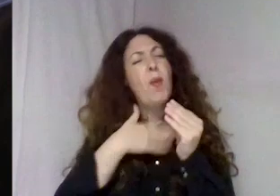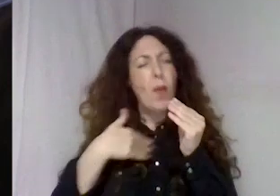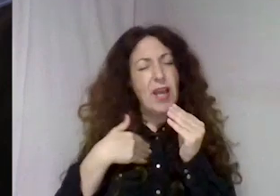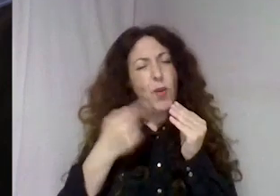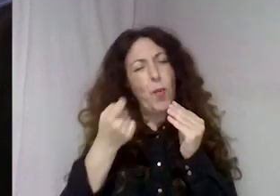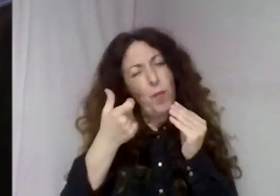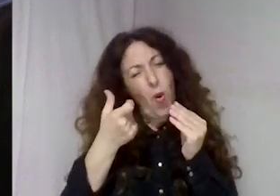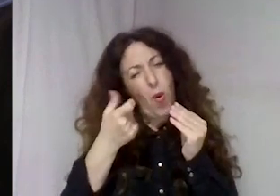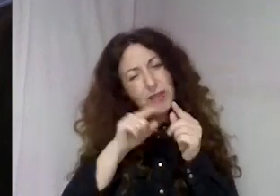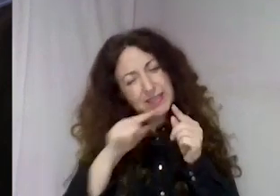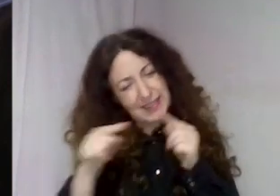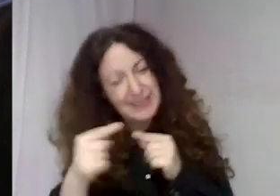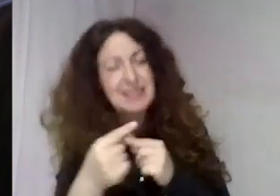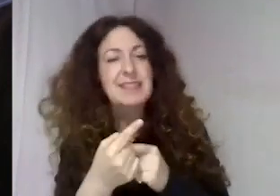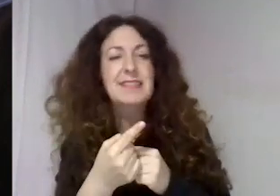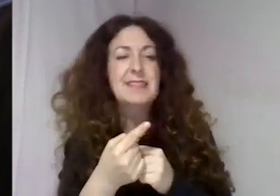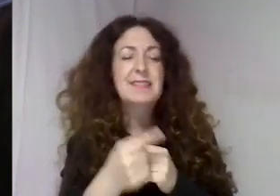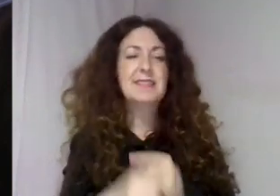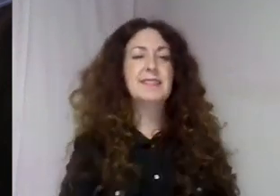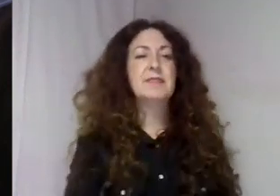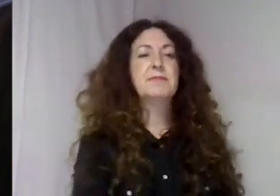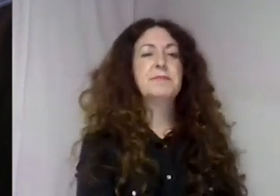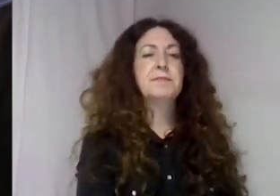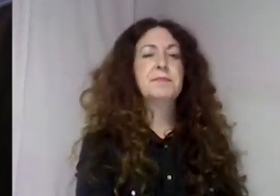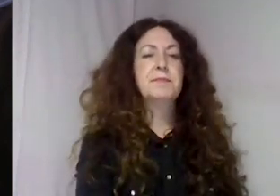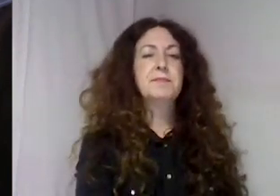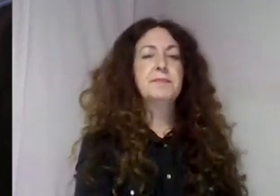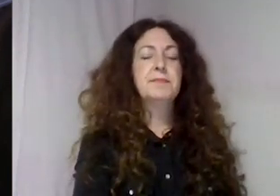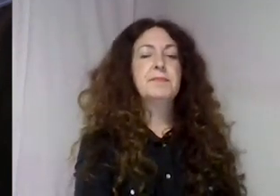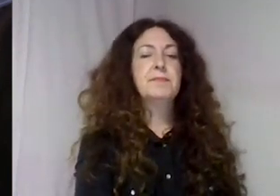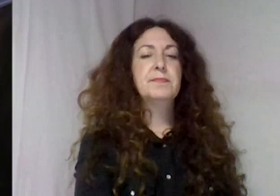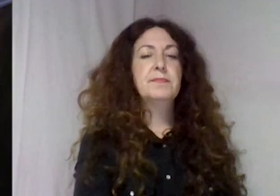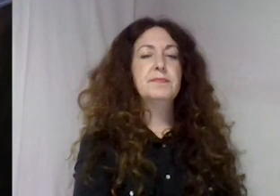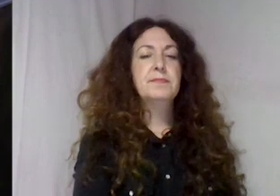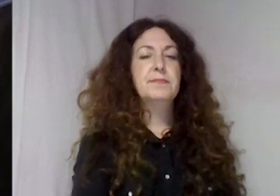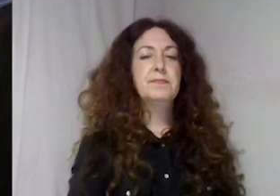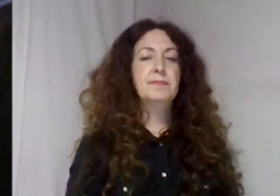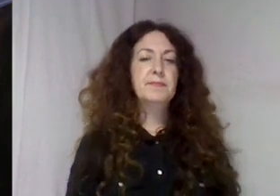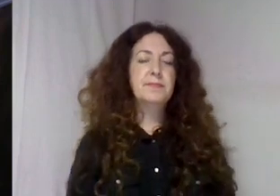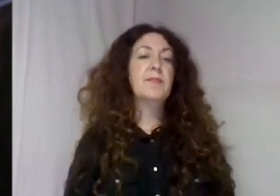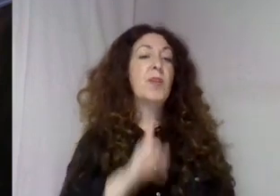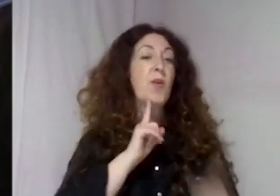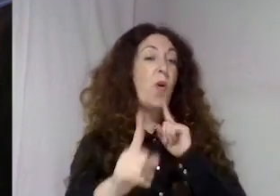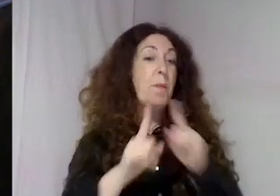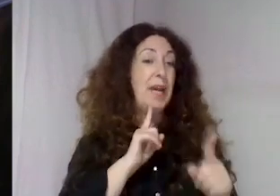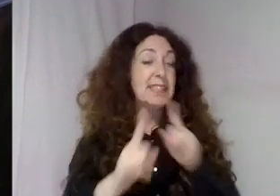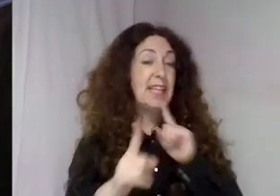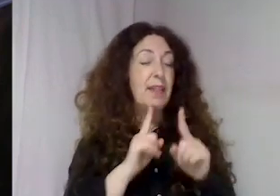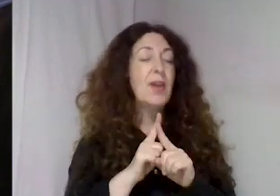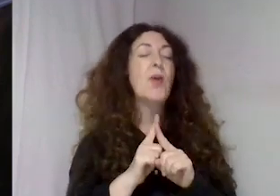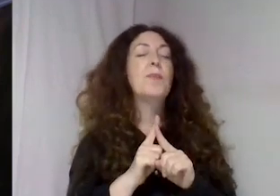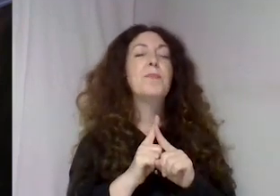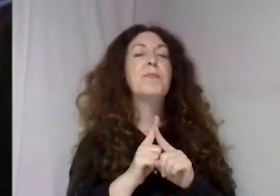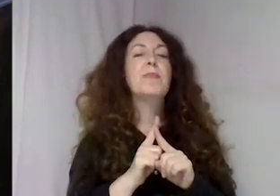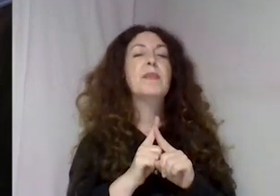ver con los hagiógrafos, que son los que escribimos la historia del arte y los que hacemos historiografía del arte